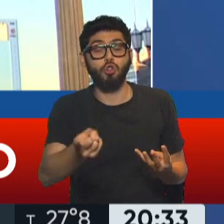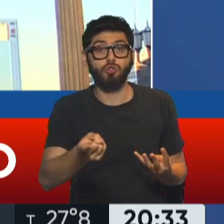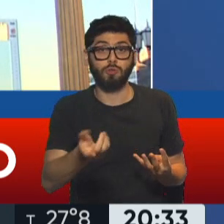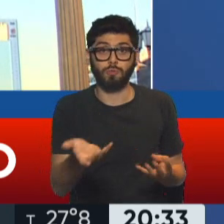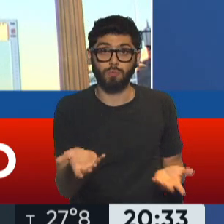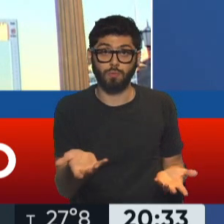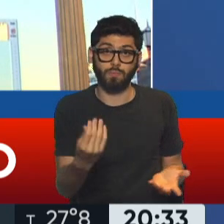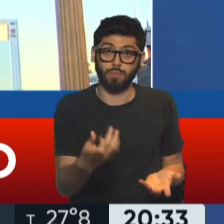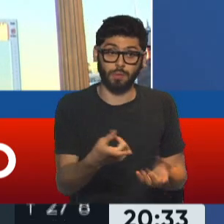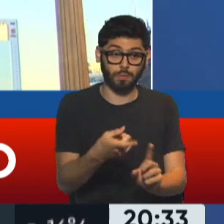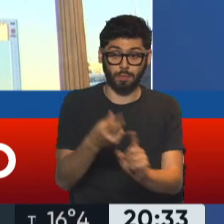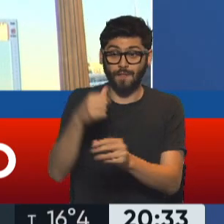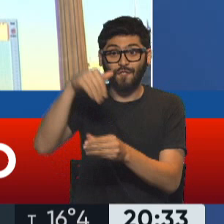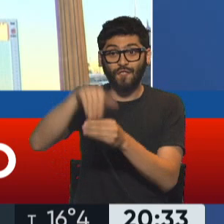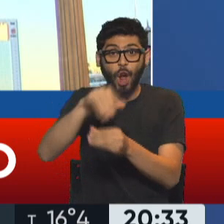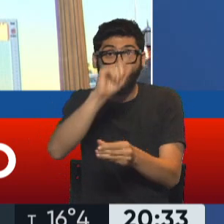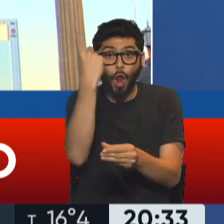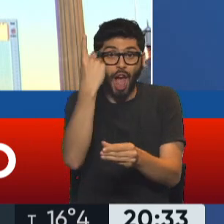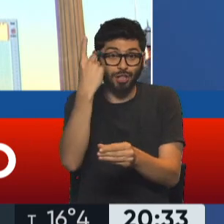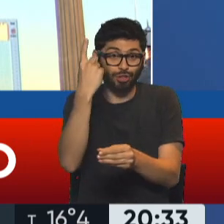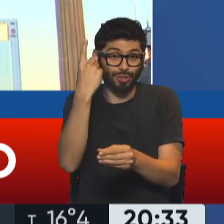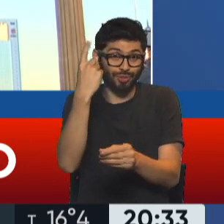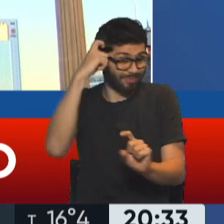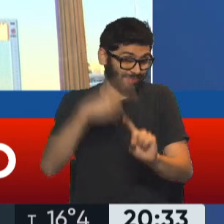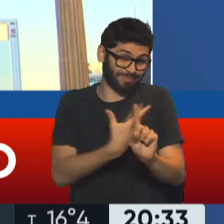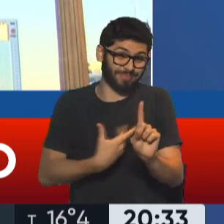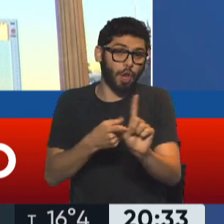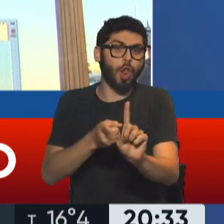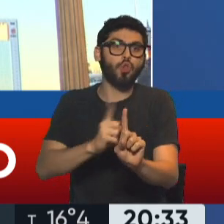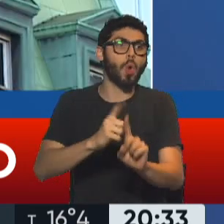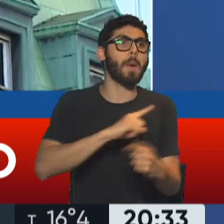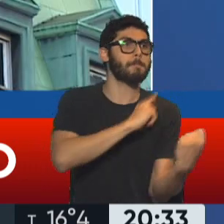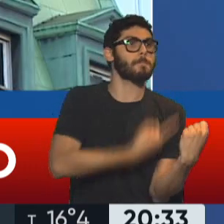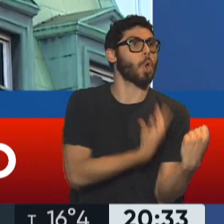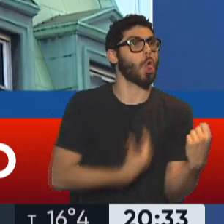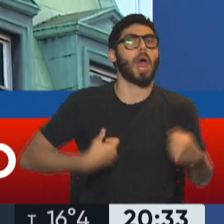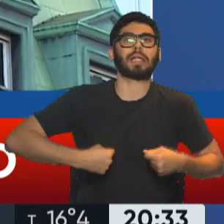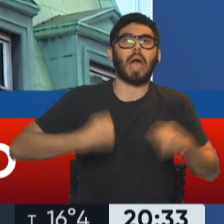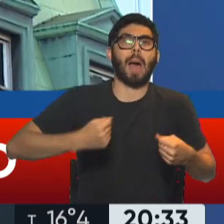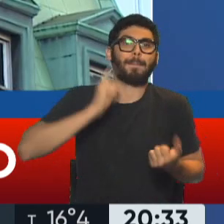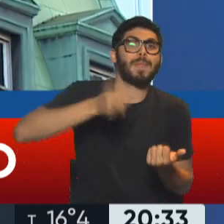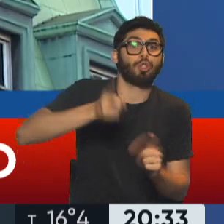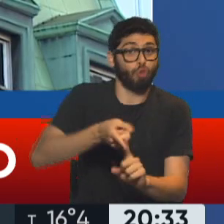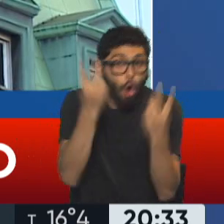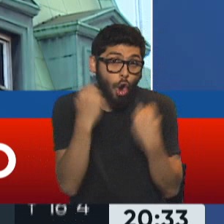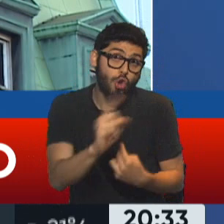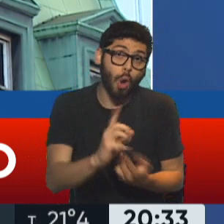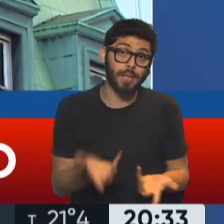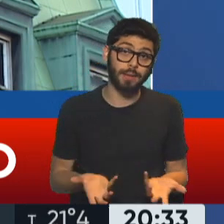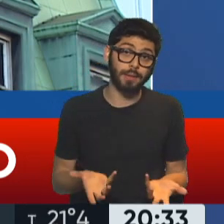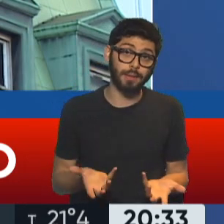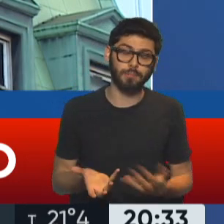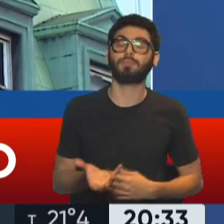porque el Banco Nación no tiene que depender directamente de los caprichos del que gobierna, ¿no es cierto? Claro. Bueno, no fue